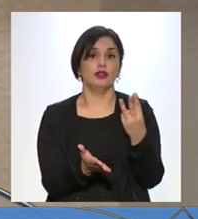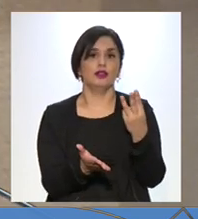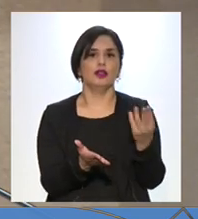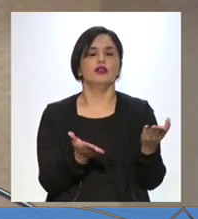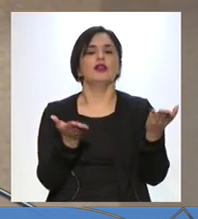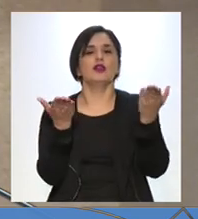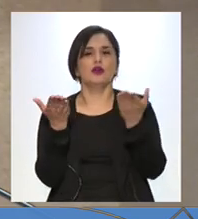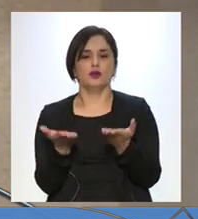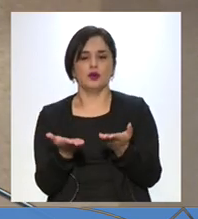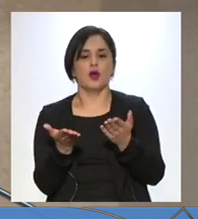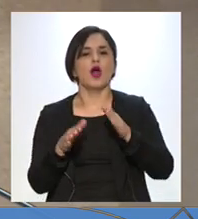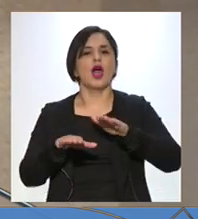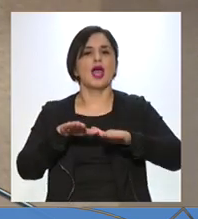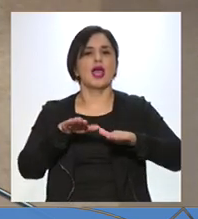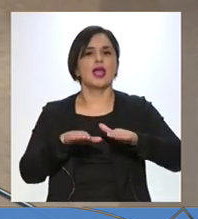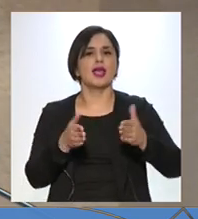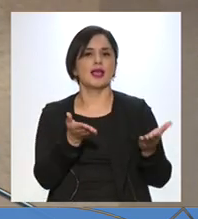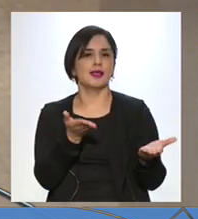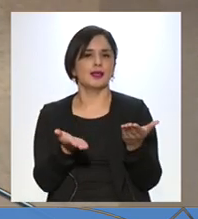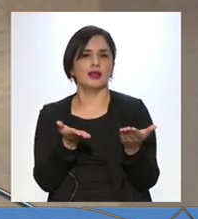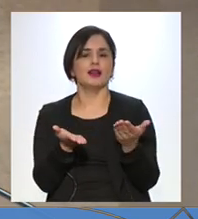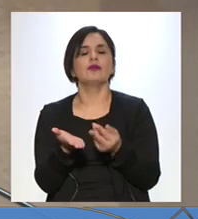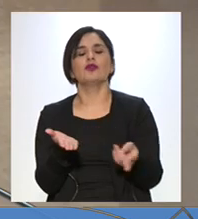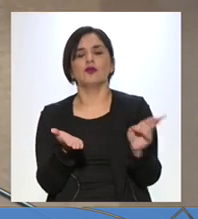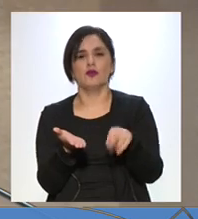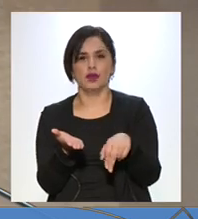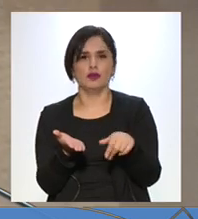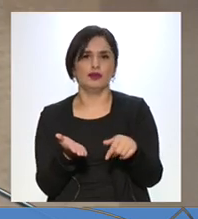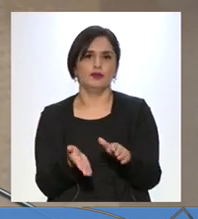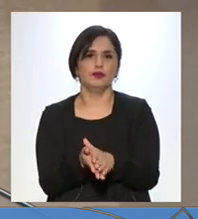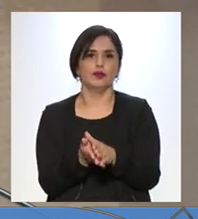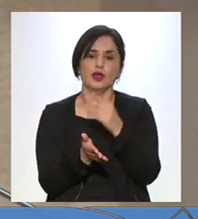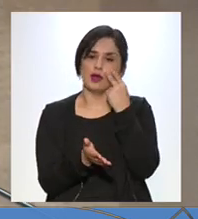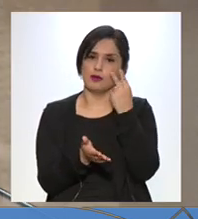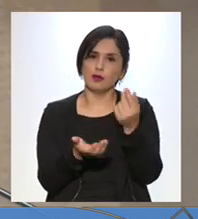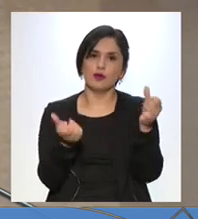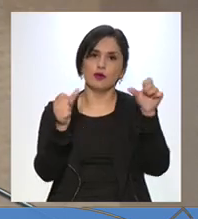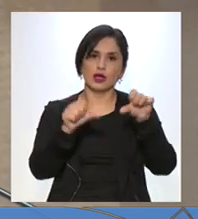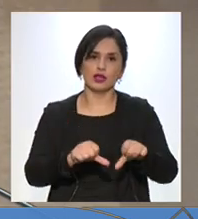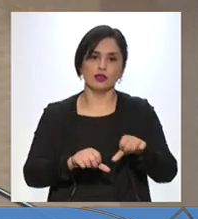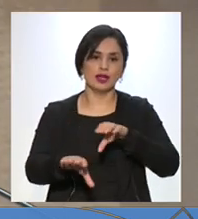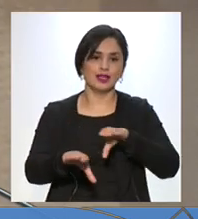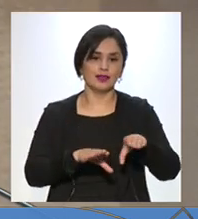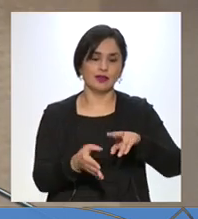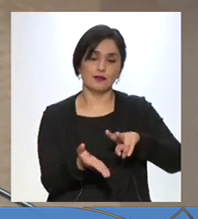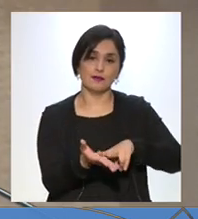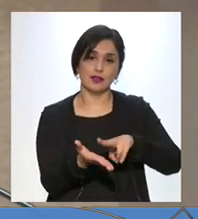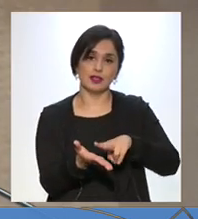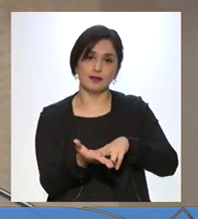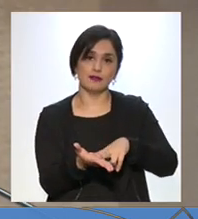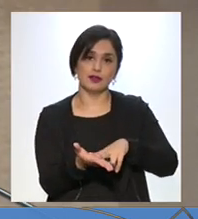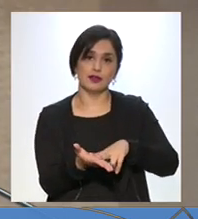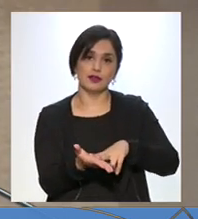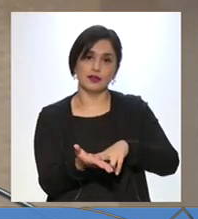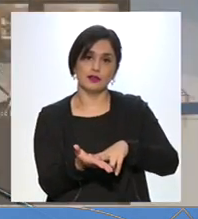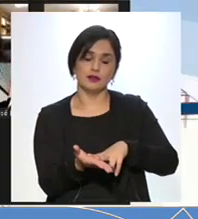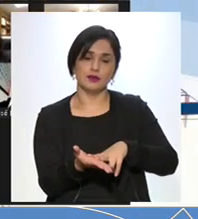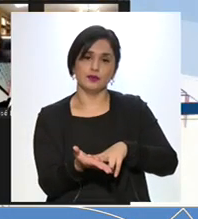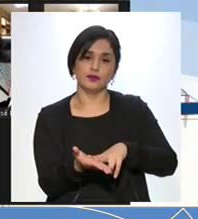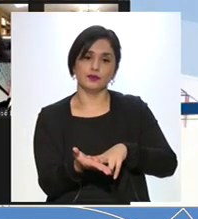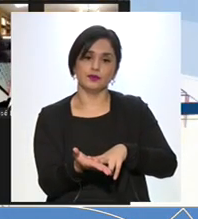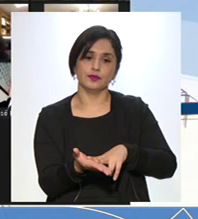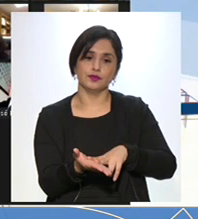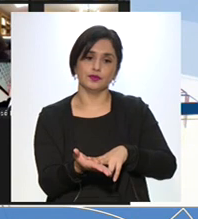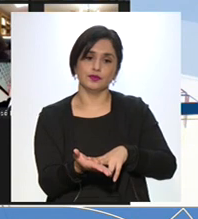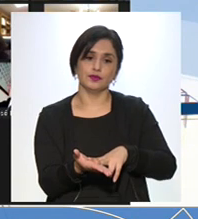esta gráfica, vemos por supuesto cómo se amplió, cómo cayó la actividad efectiva respecto de su potencial